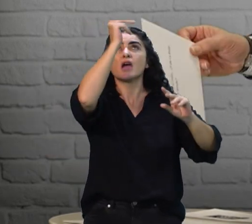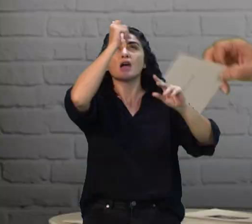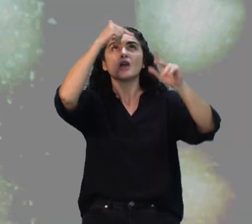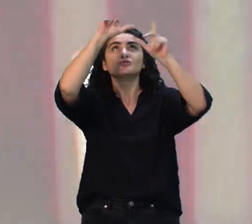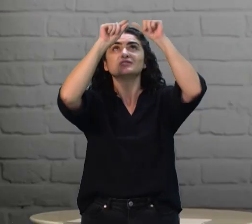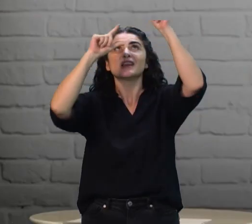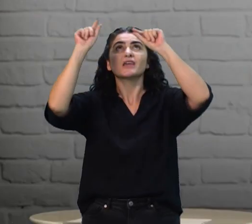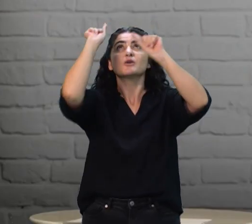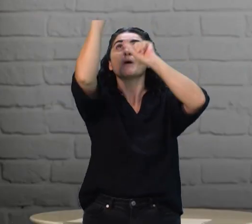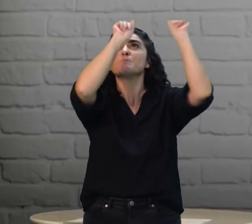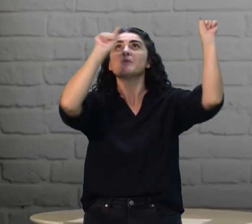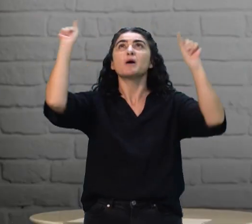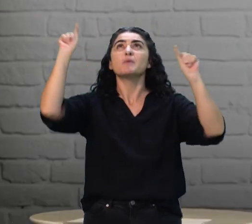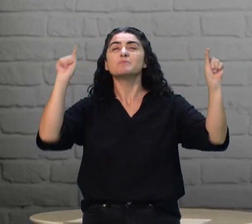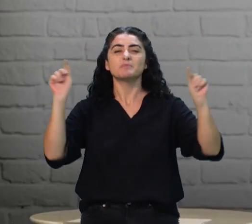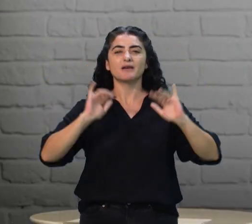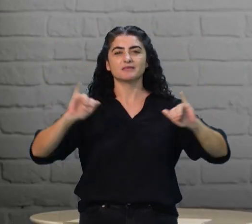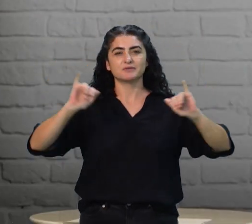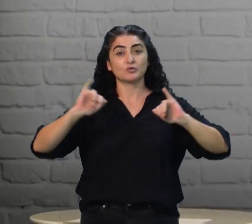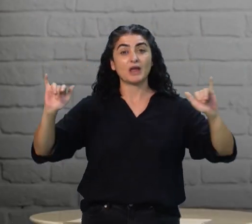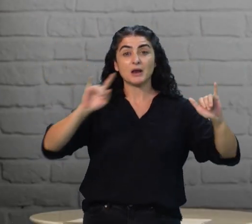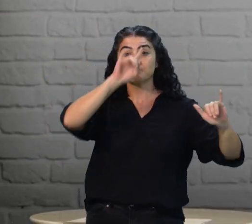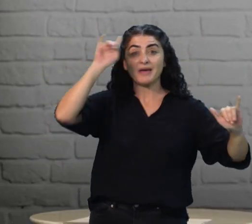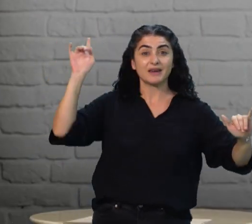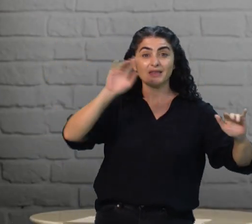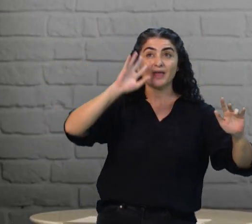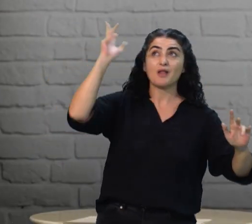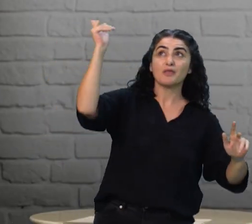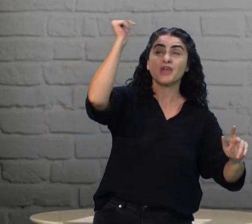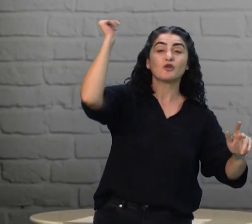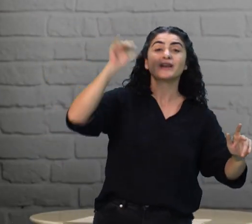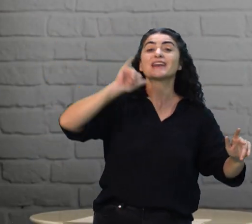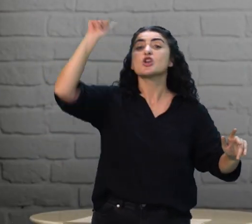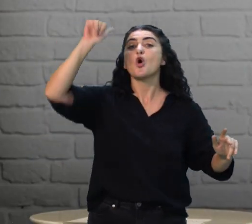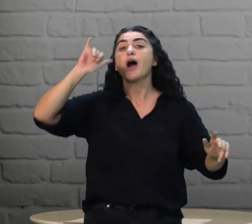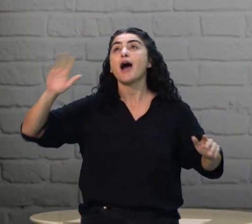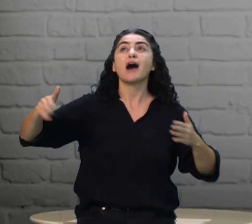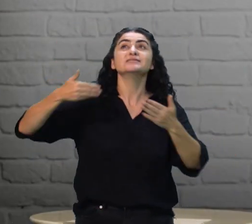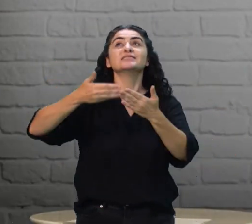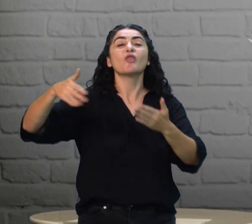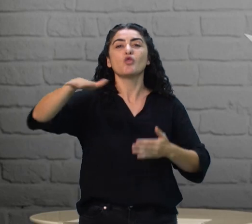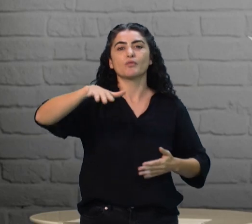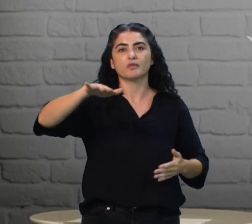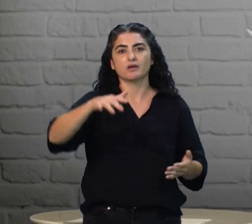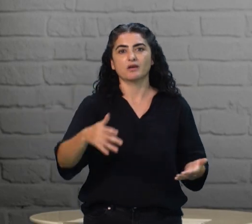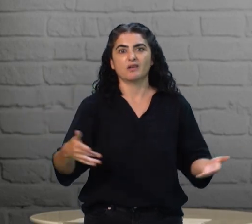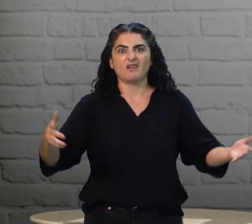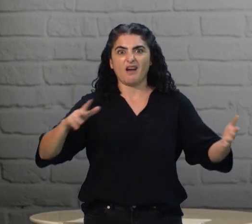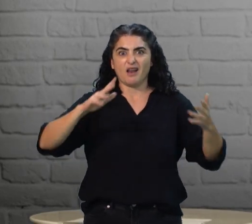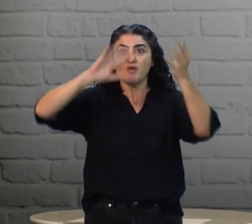las estrellas dicen que de Madrid al cielo y de La Rioja A dónde No te voy a decir al invierno